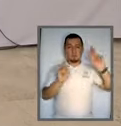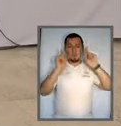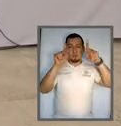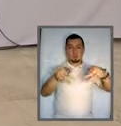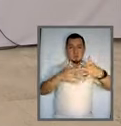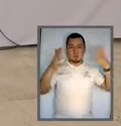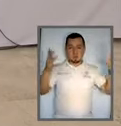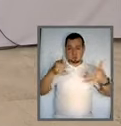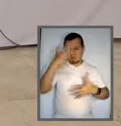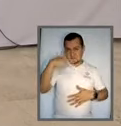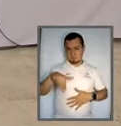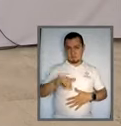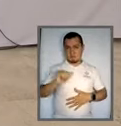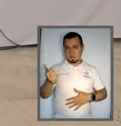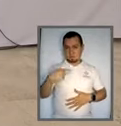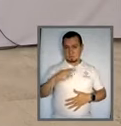Puente Grande?